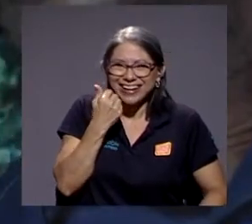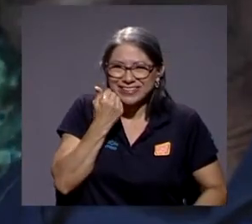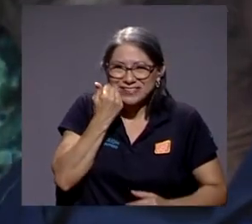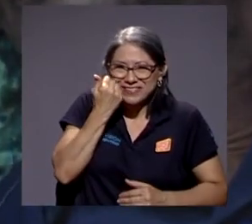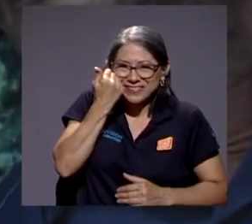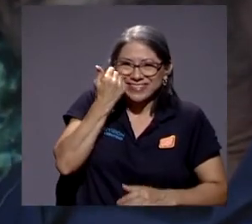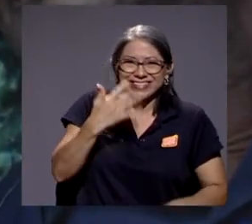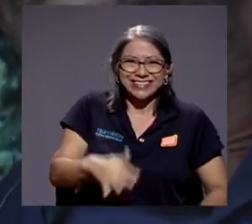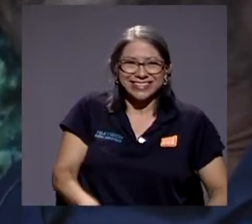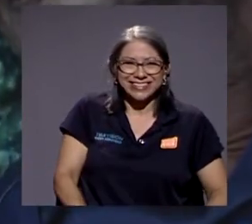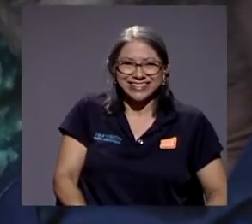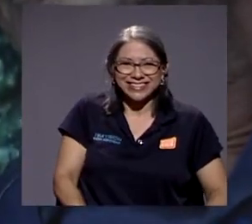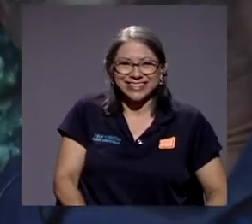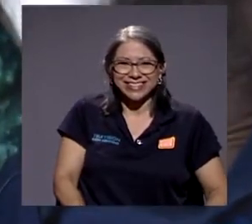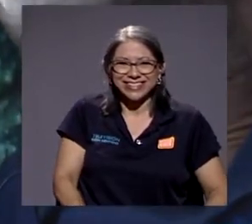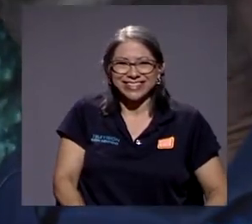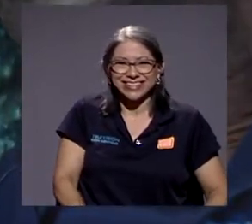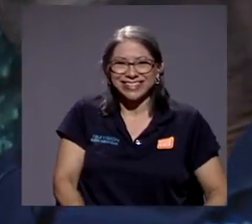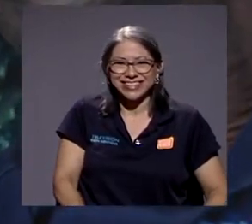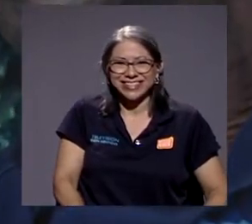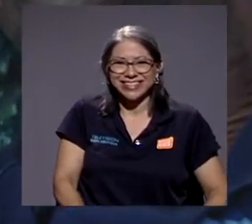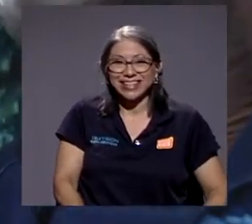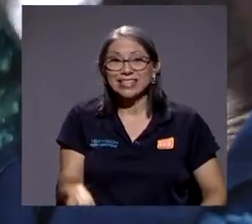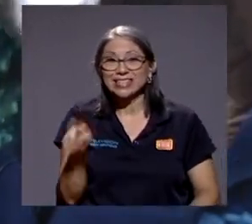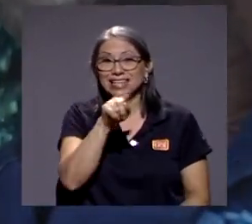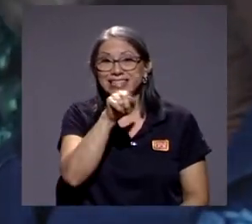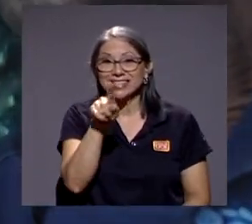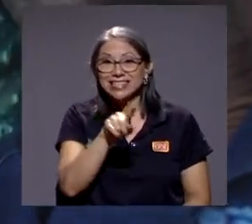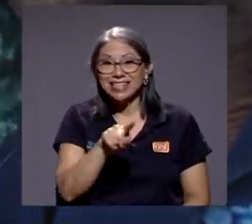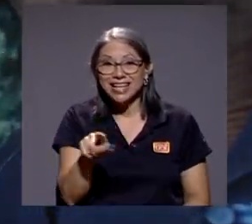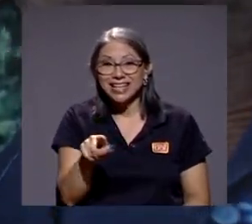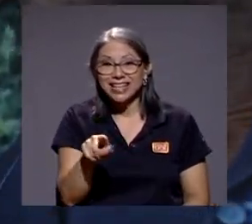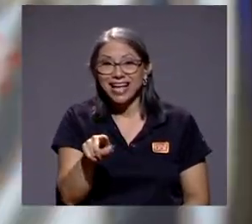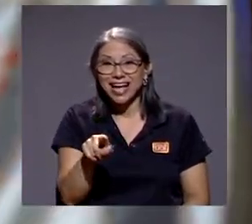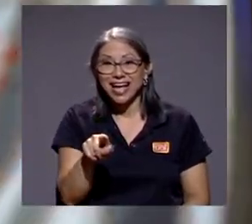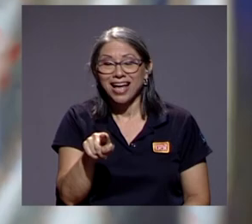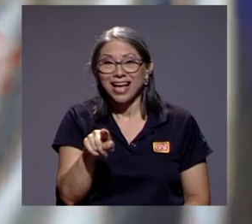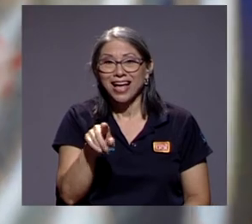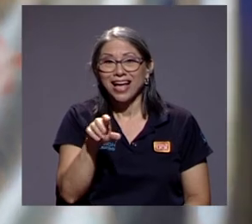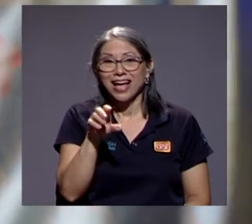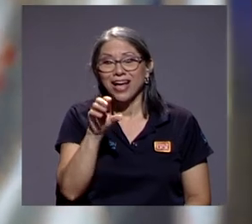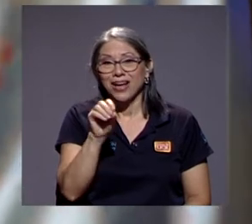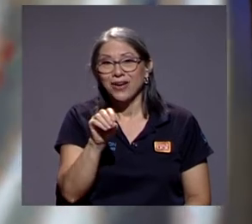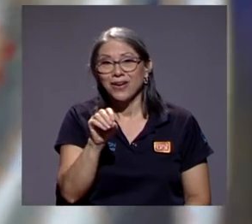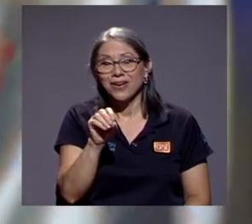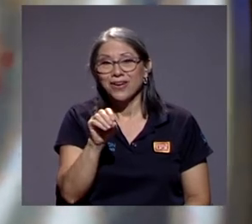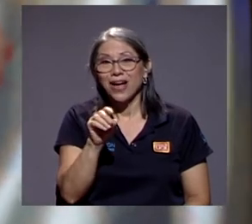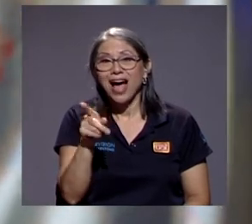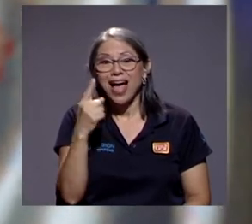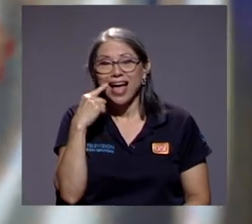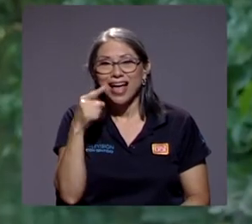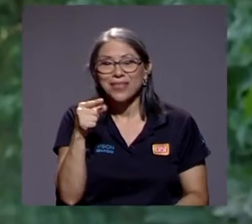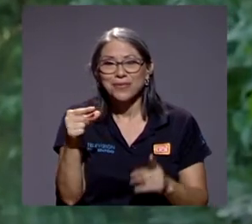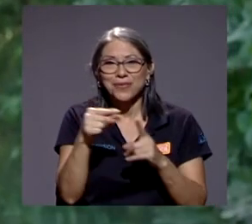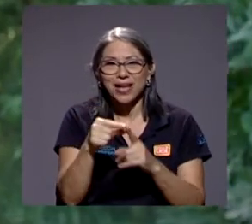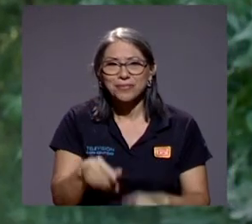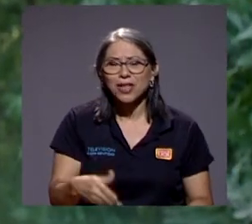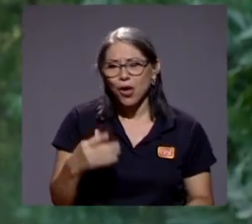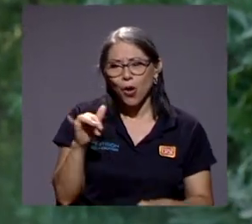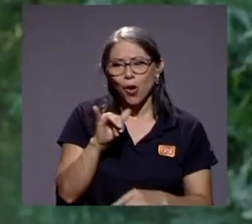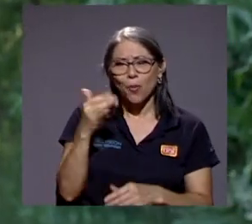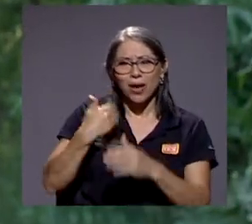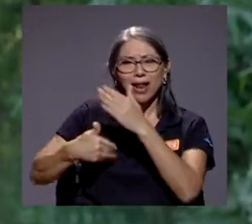z y sólo como aprender a pequeña